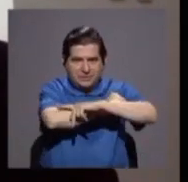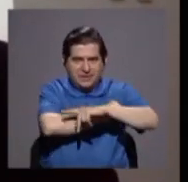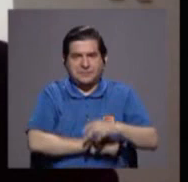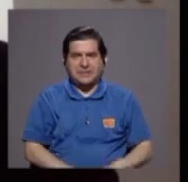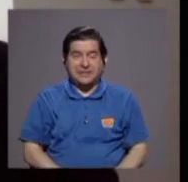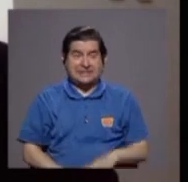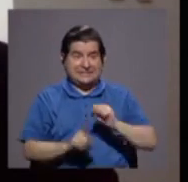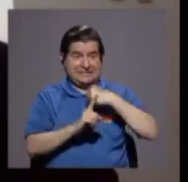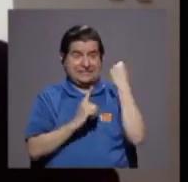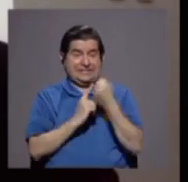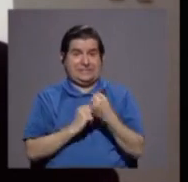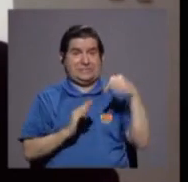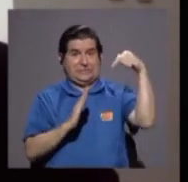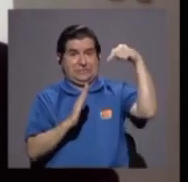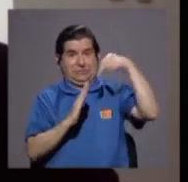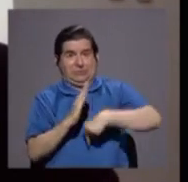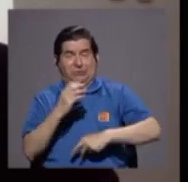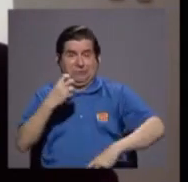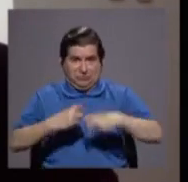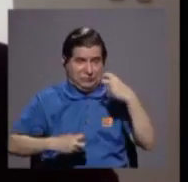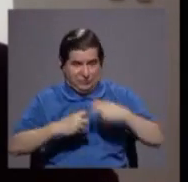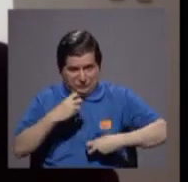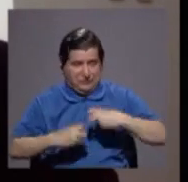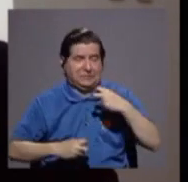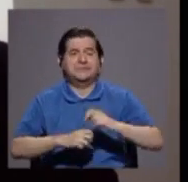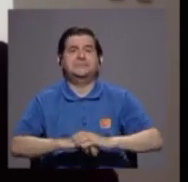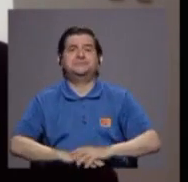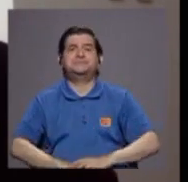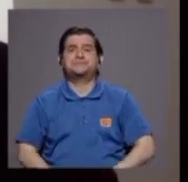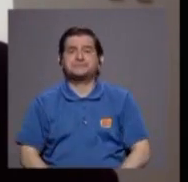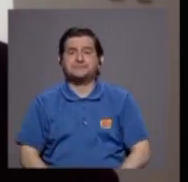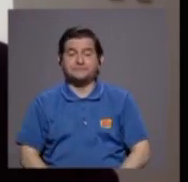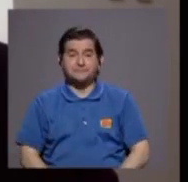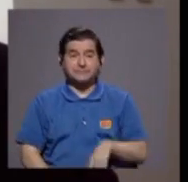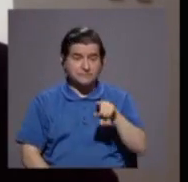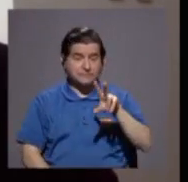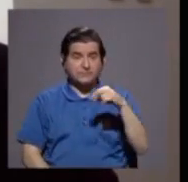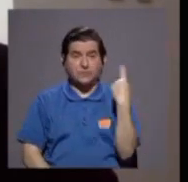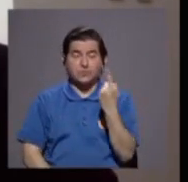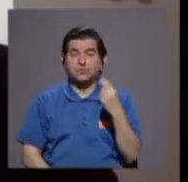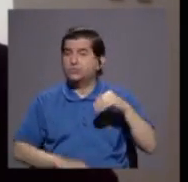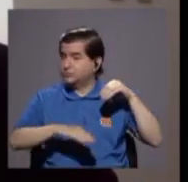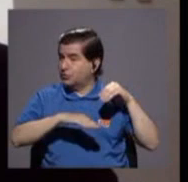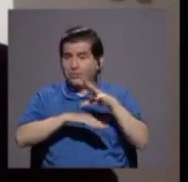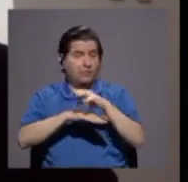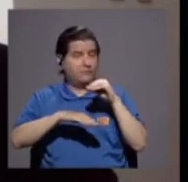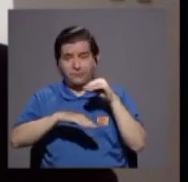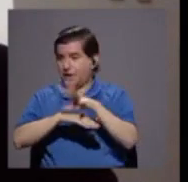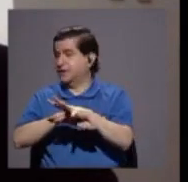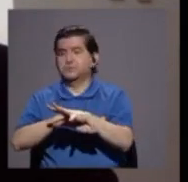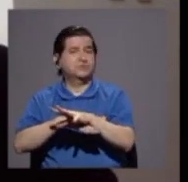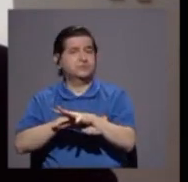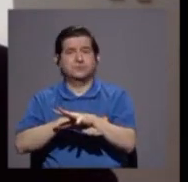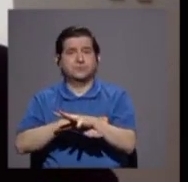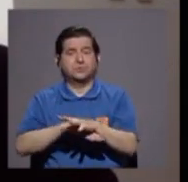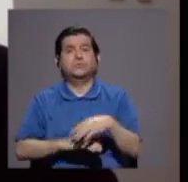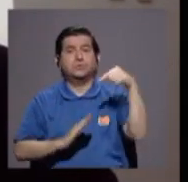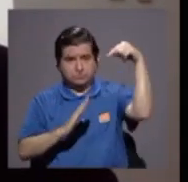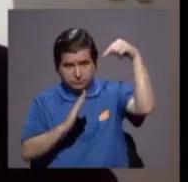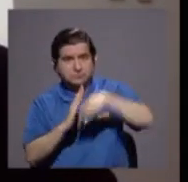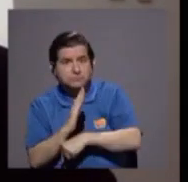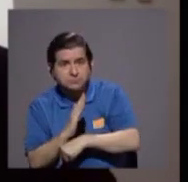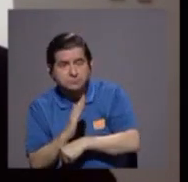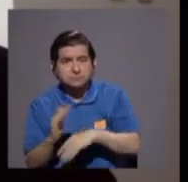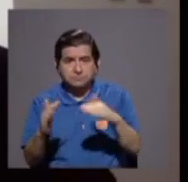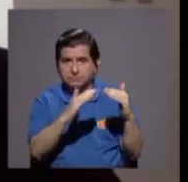se va a agudizar o se van a agudizar. Y eso no solo tendrá efectos muy severos